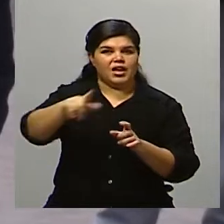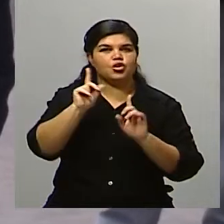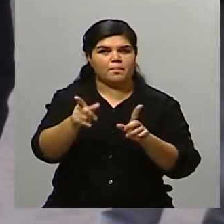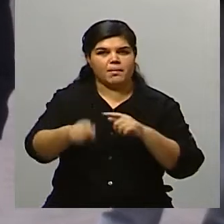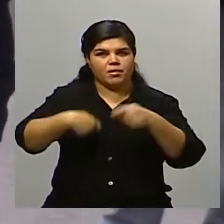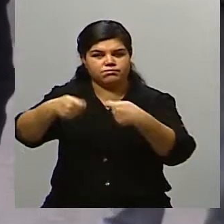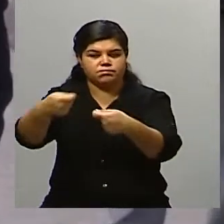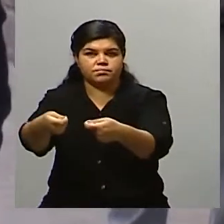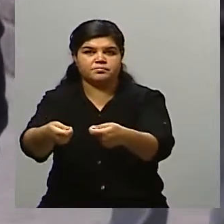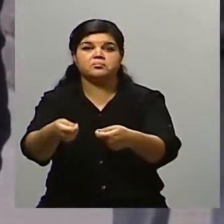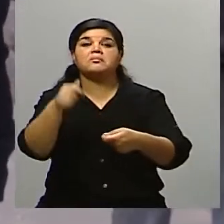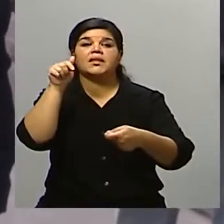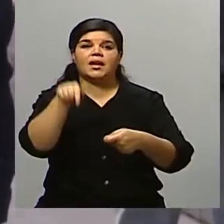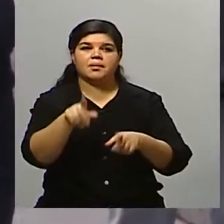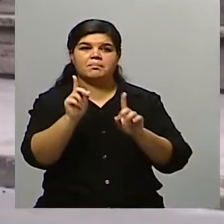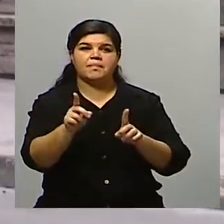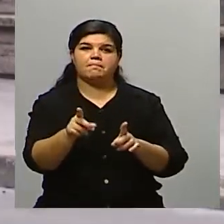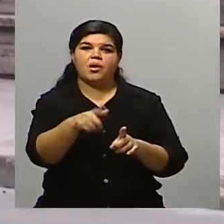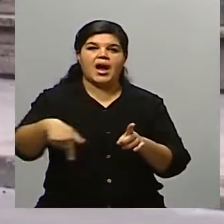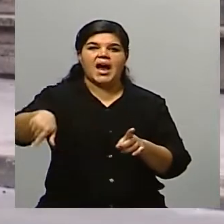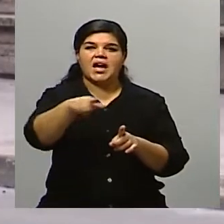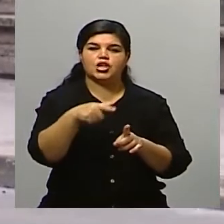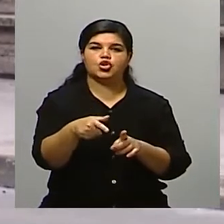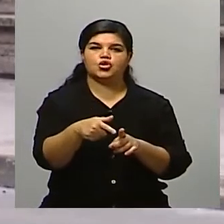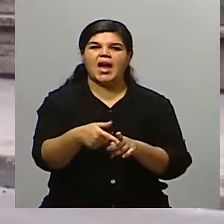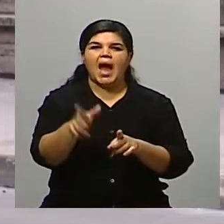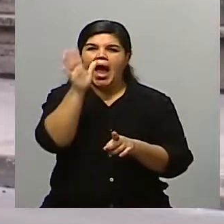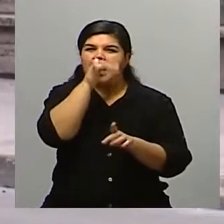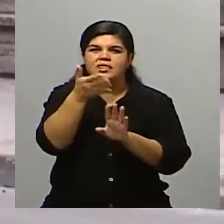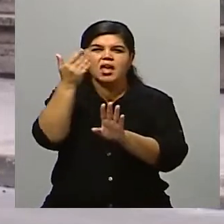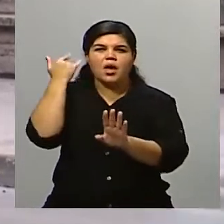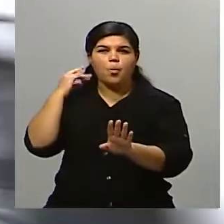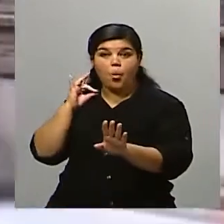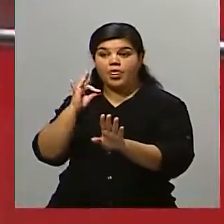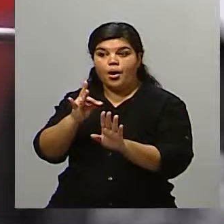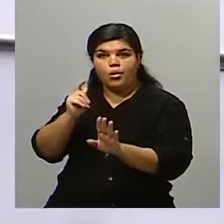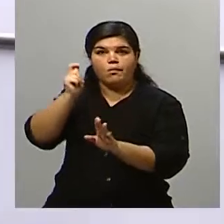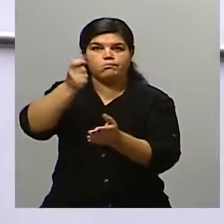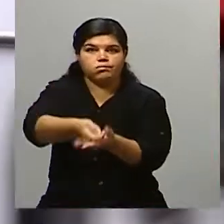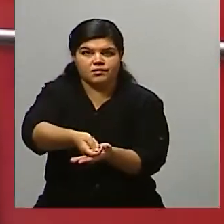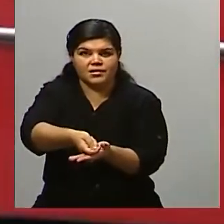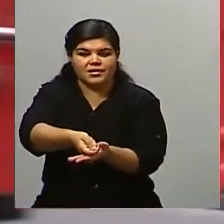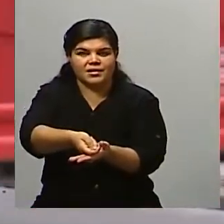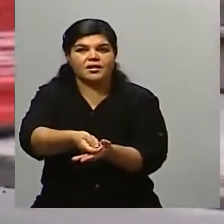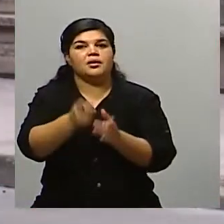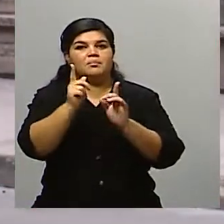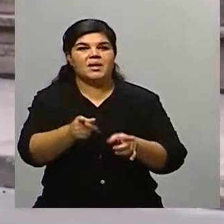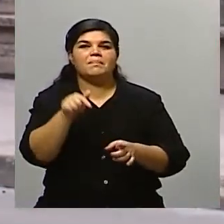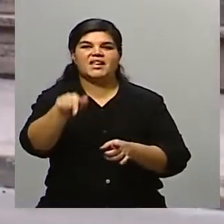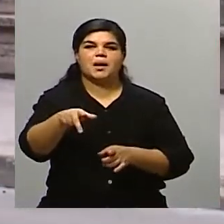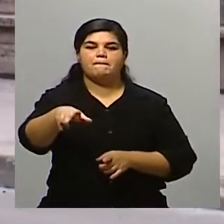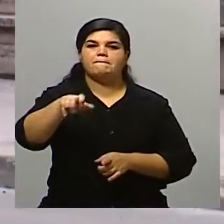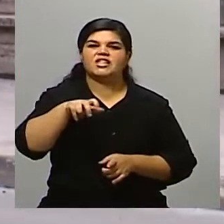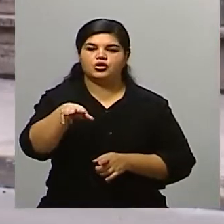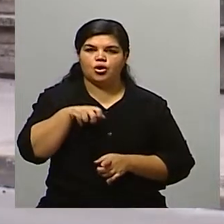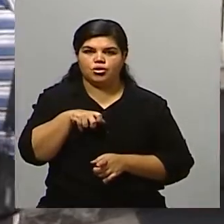Reparación Histórica y Blanqueo de Capitales, por otro lado, en la cual se incorpora esta pensión que es no contributiva,